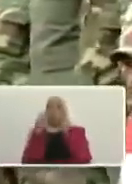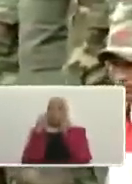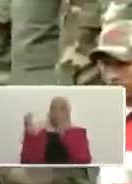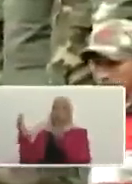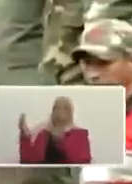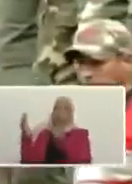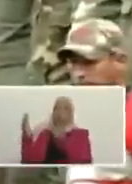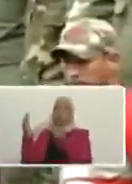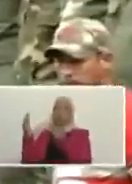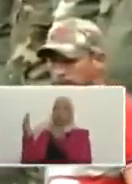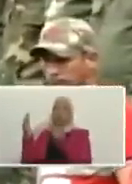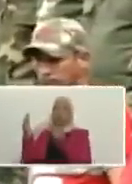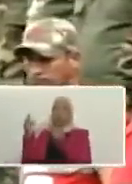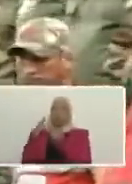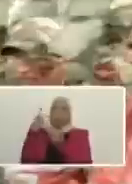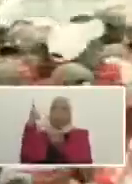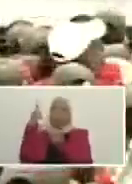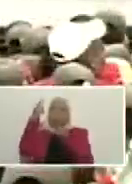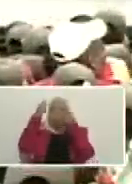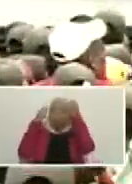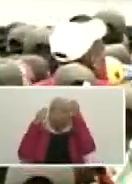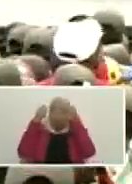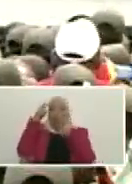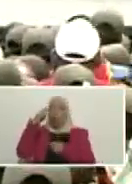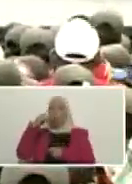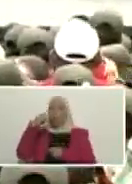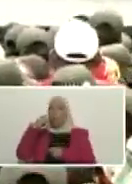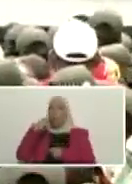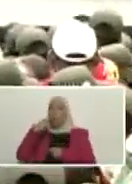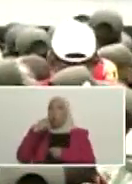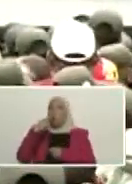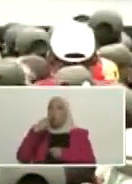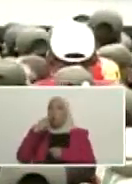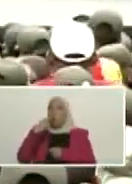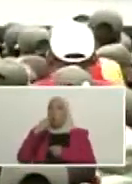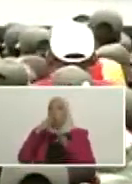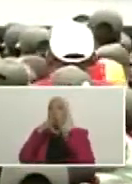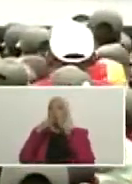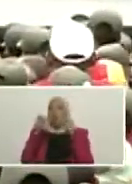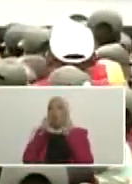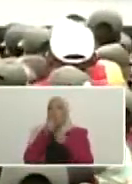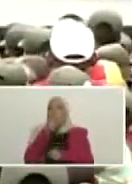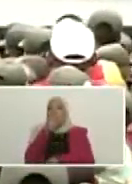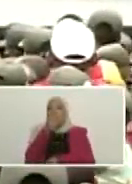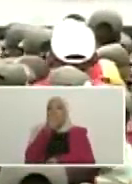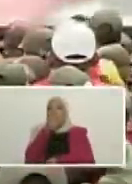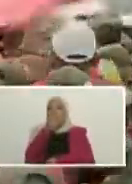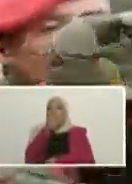Y le ponen todos los micrófonos